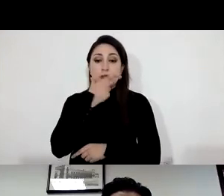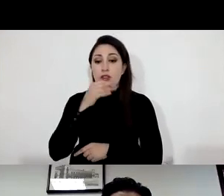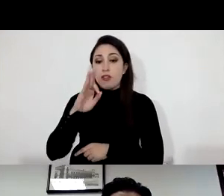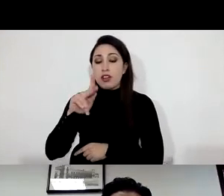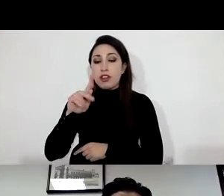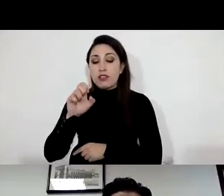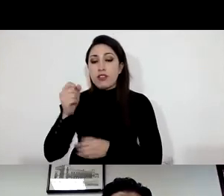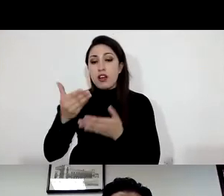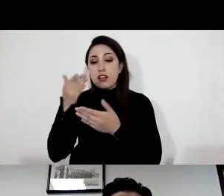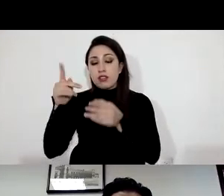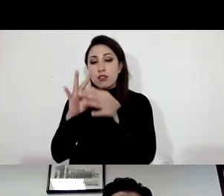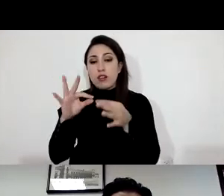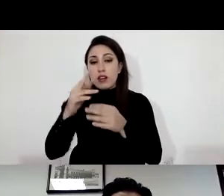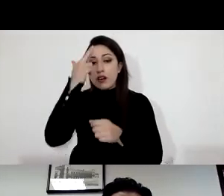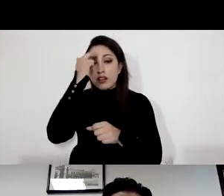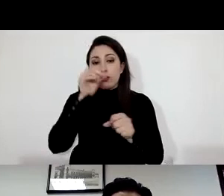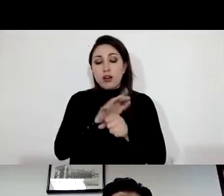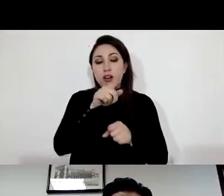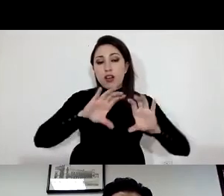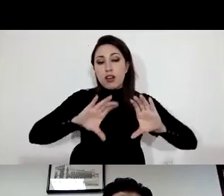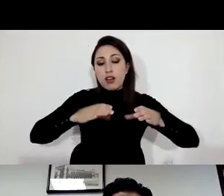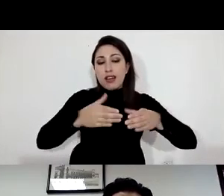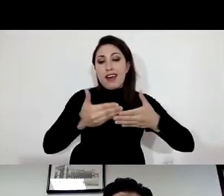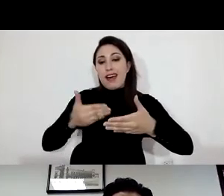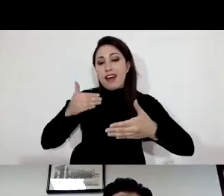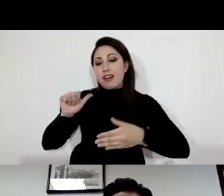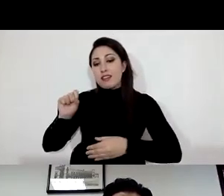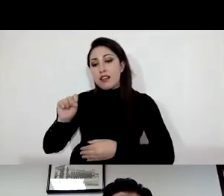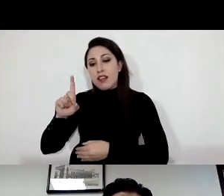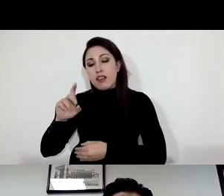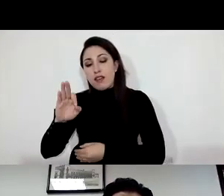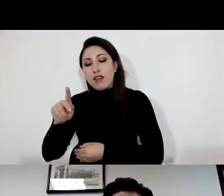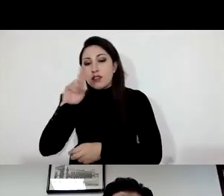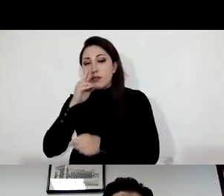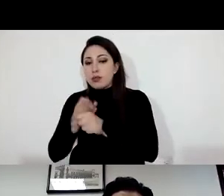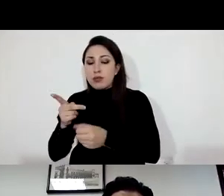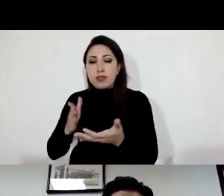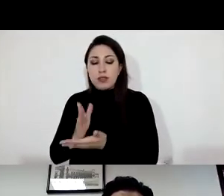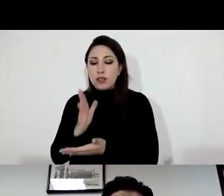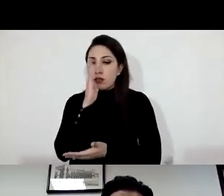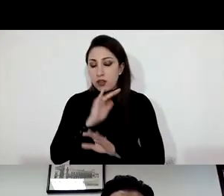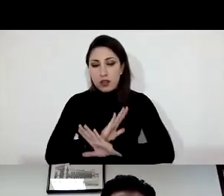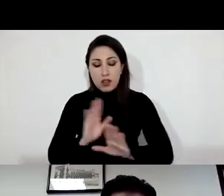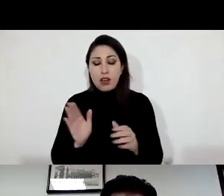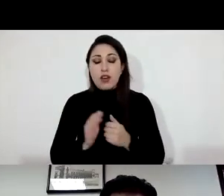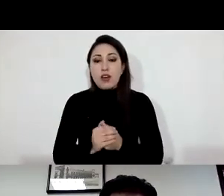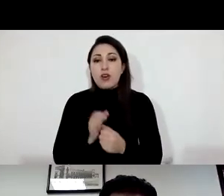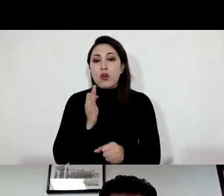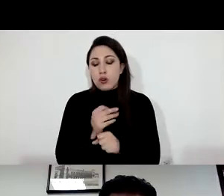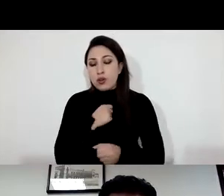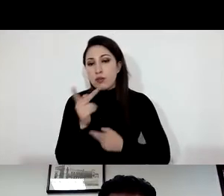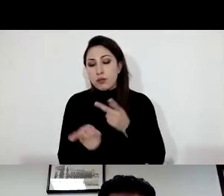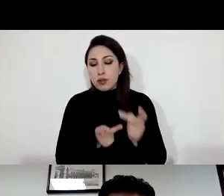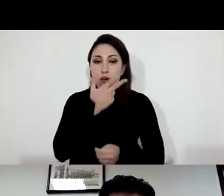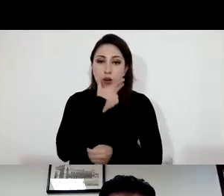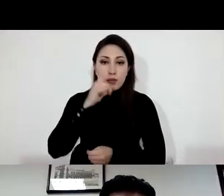competencias de esta soberanía, en su momento Asamblea Legislativa. En tal virtud, nuevamente se pregunta a las y los integrantes